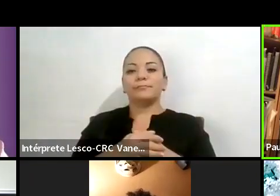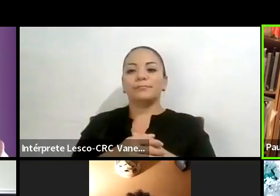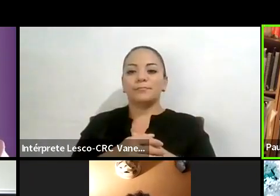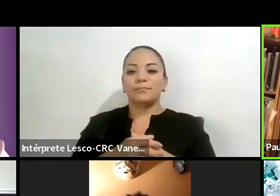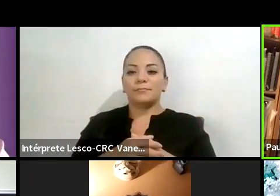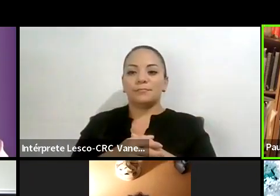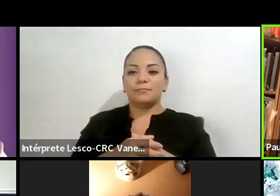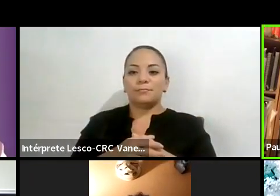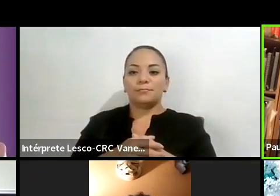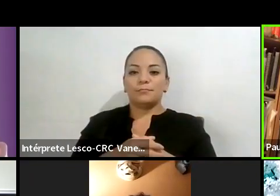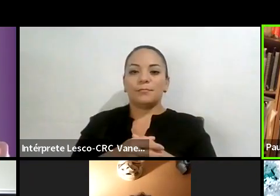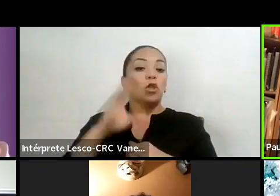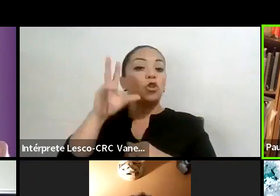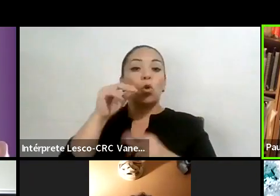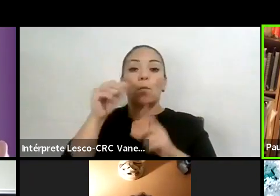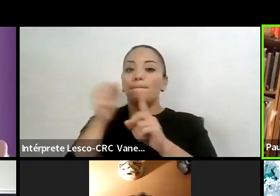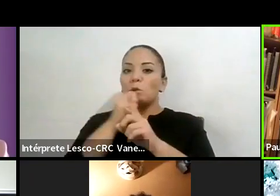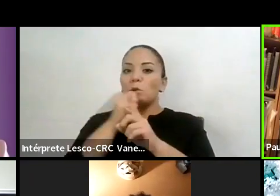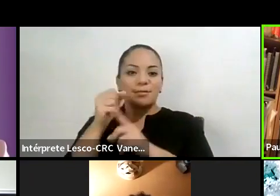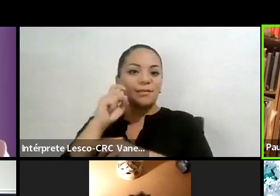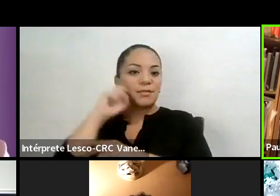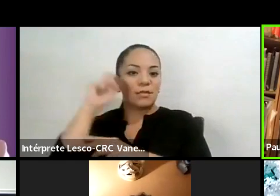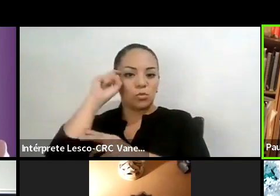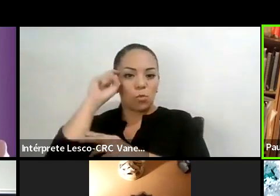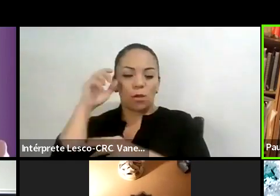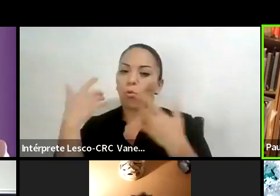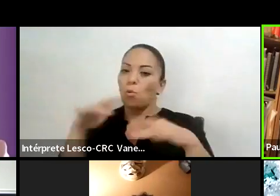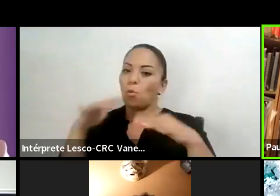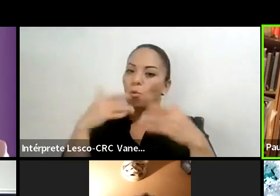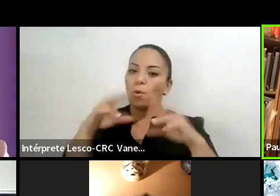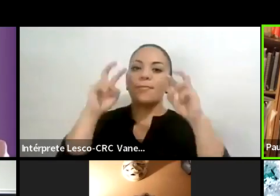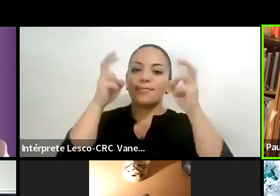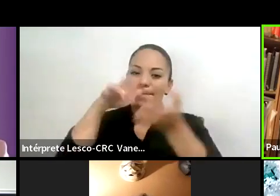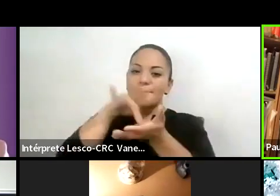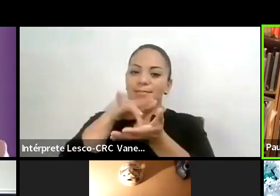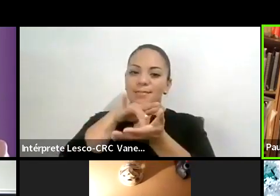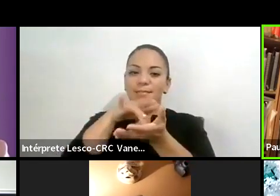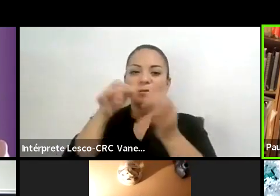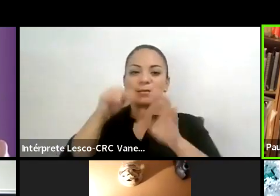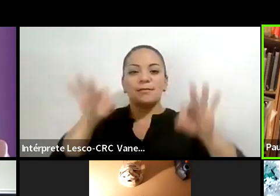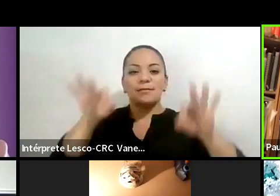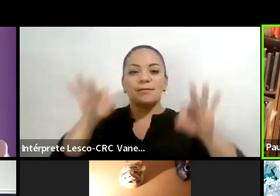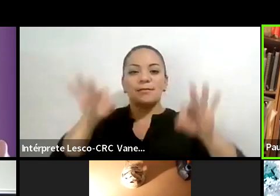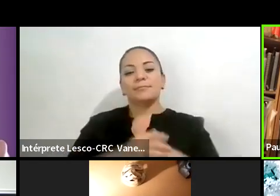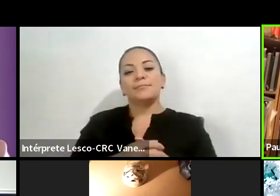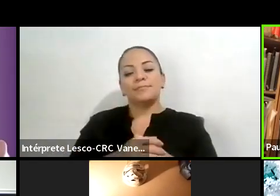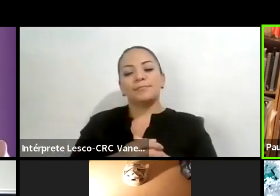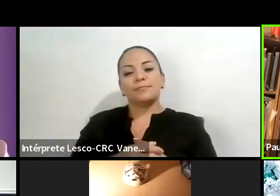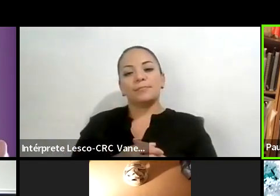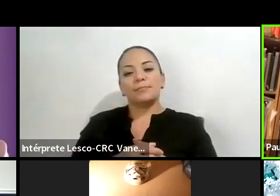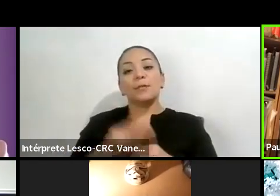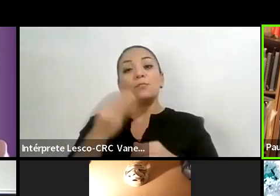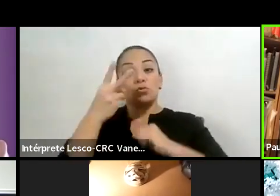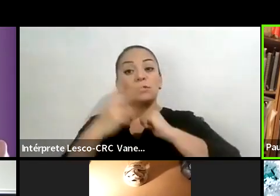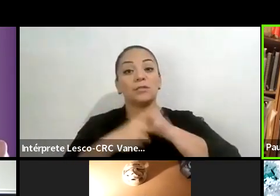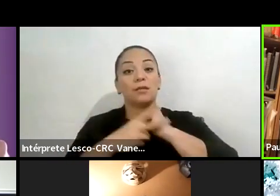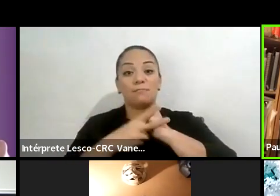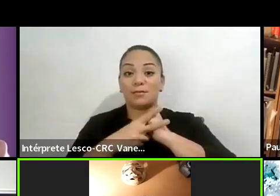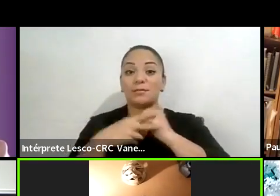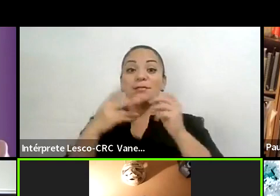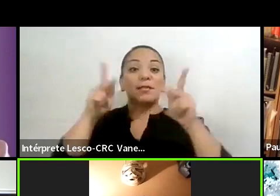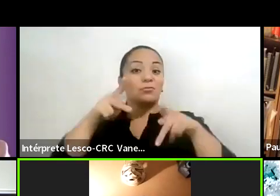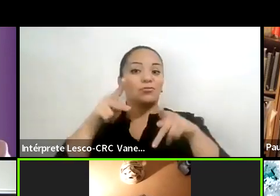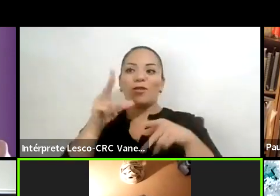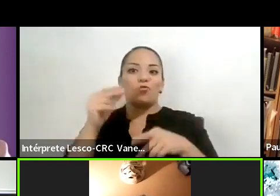la no violencia sexual, ¿verdad? Es un tema tan delicado que en muchas ocasiones son un tabú,